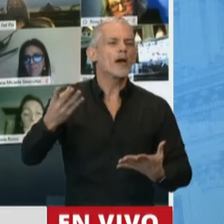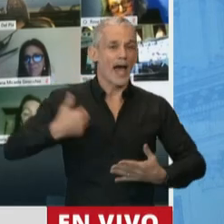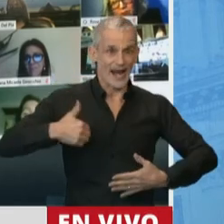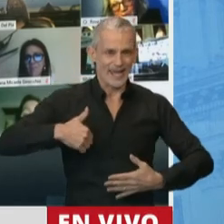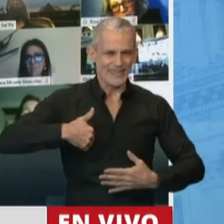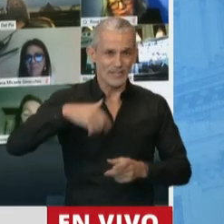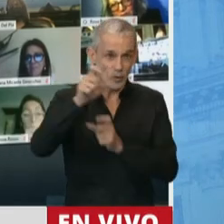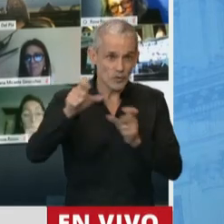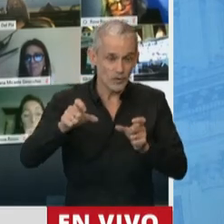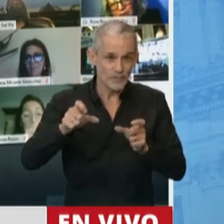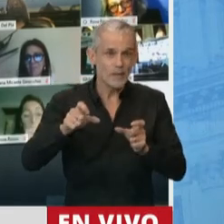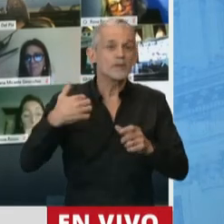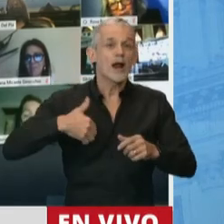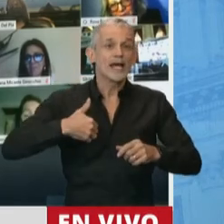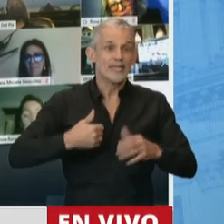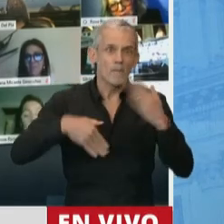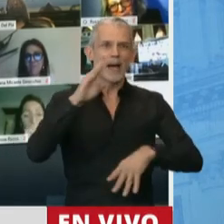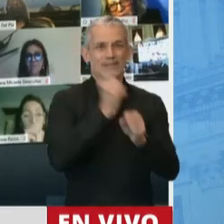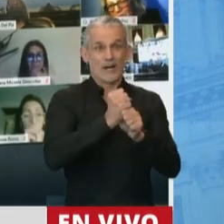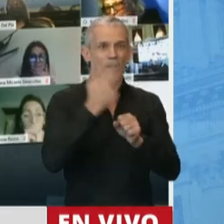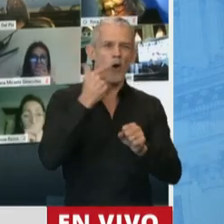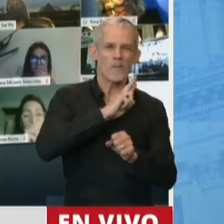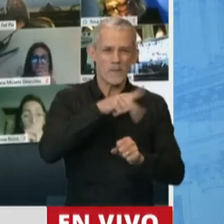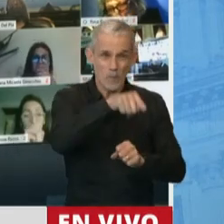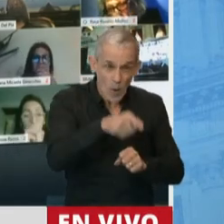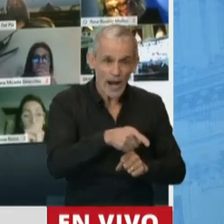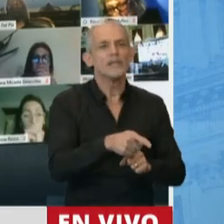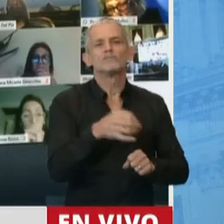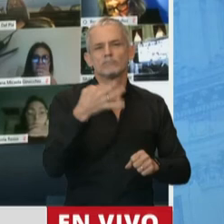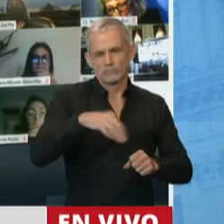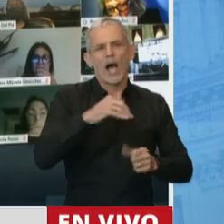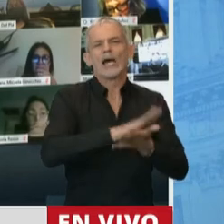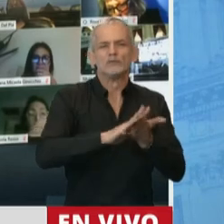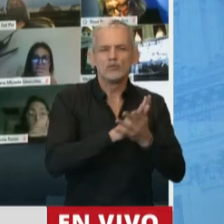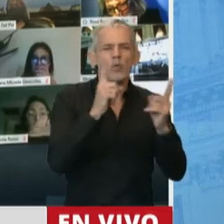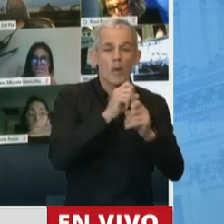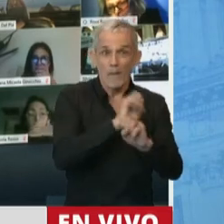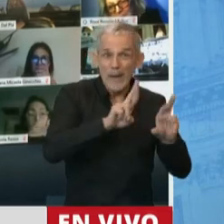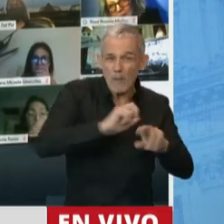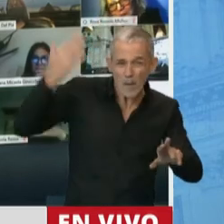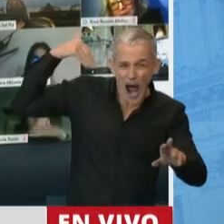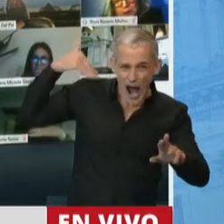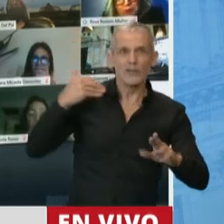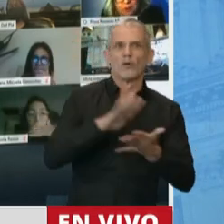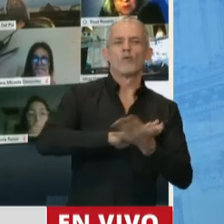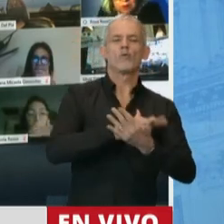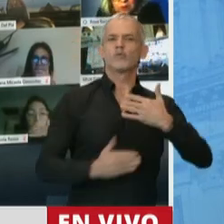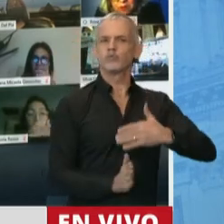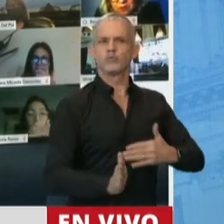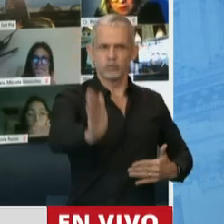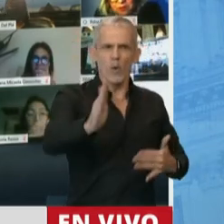y particularmente los trabajadores y las trabajadoras salimos de situaciones peores, va a